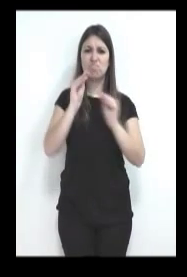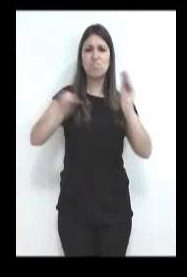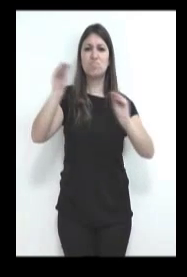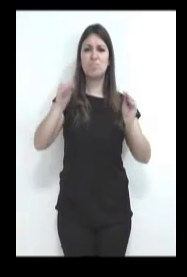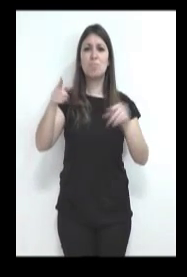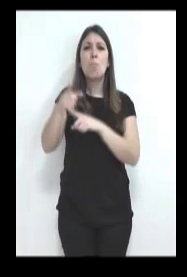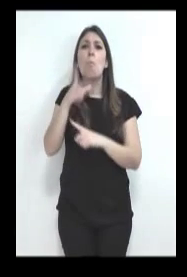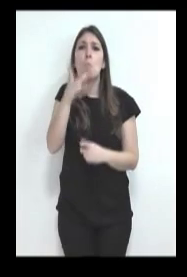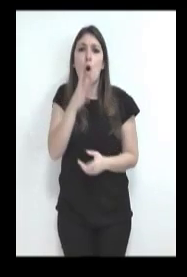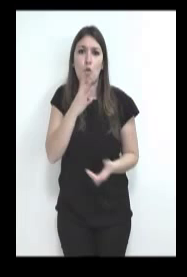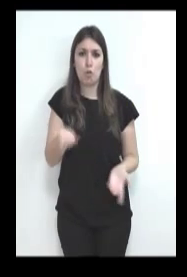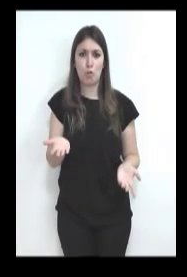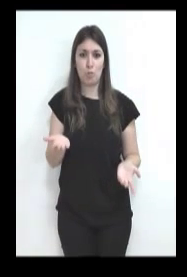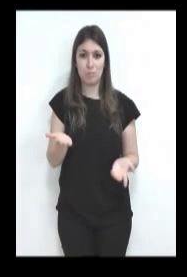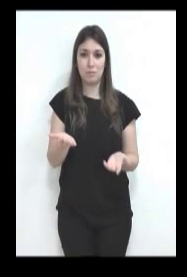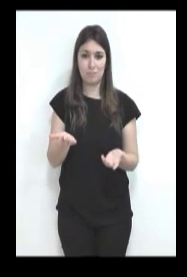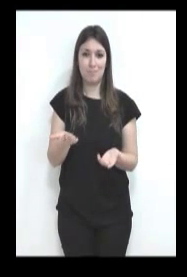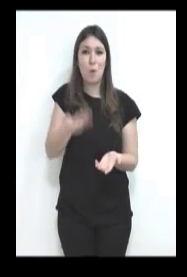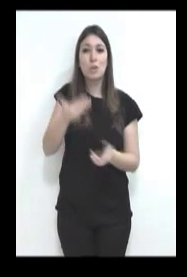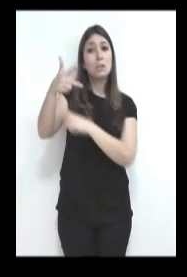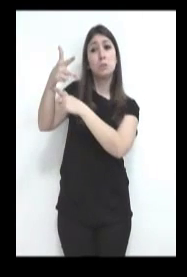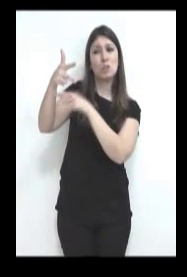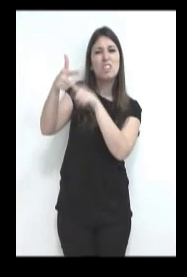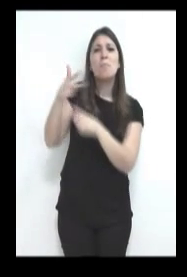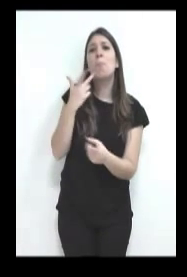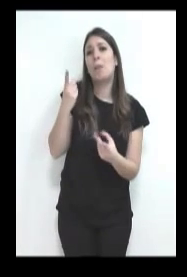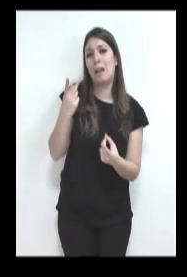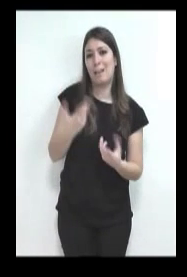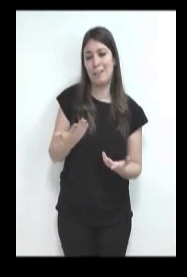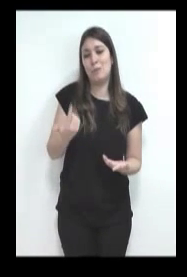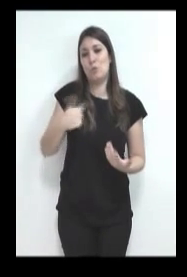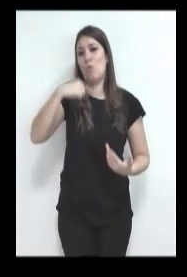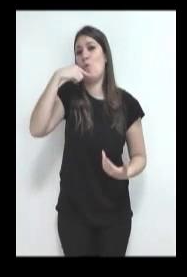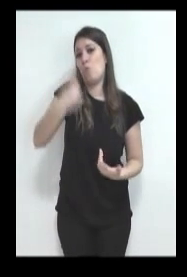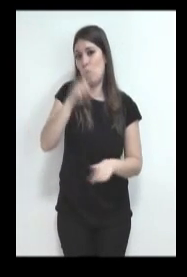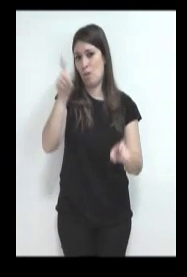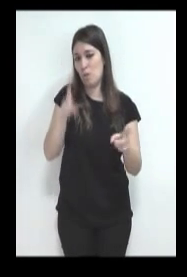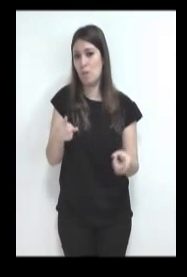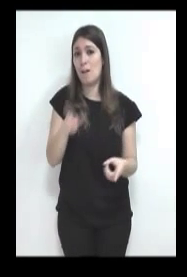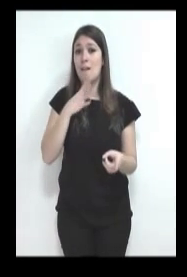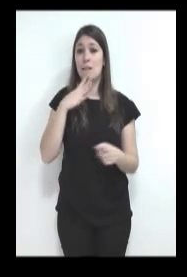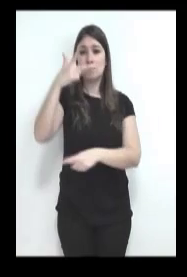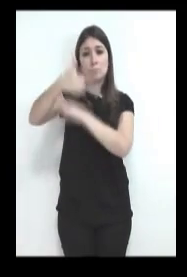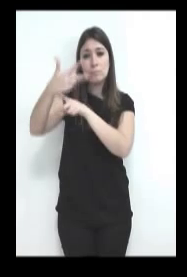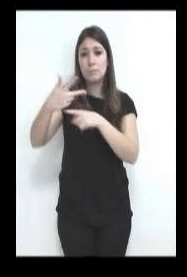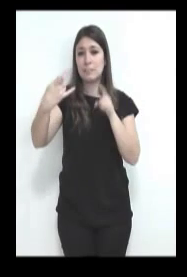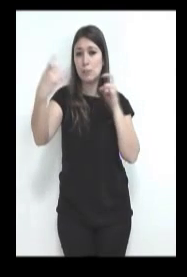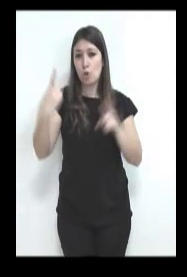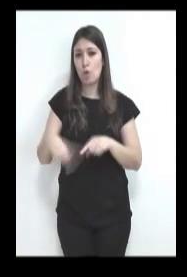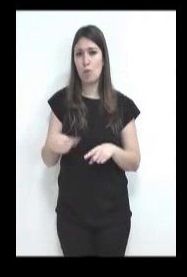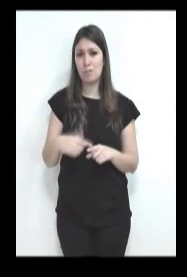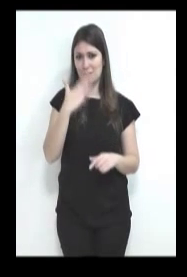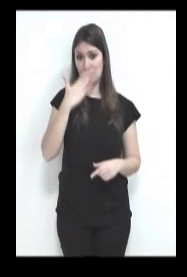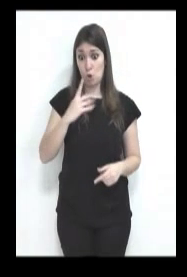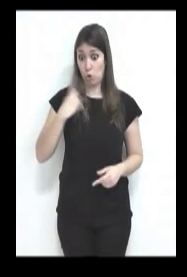el por qué, no el qué en sí. Y digo, el tema de la sensorización, claro, nosotros somos